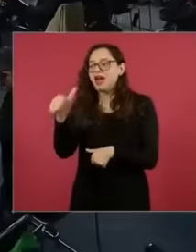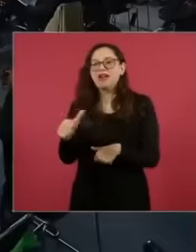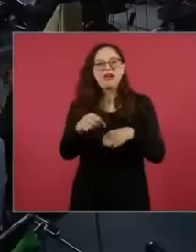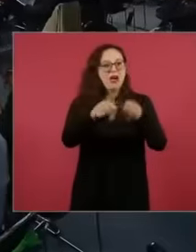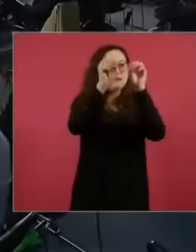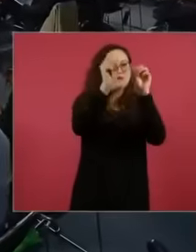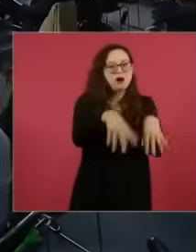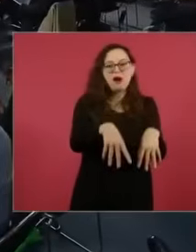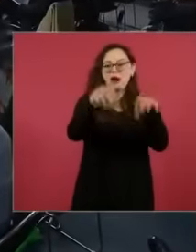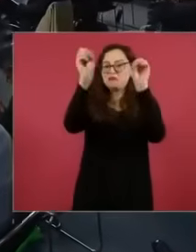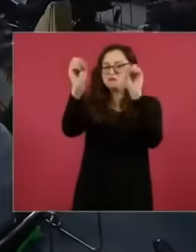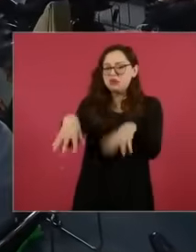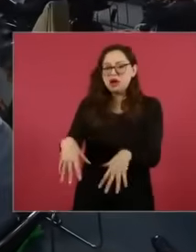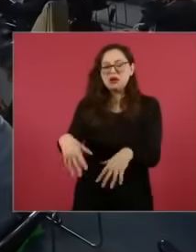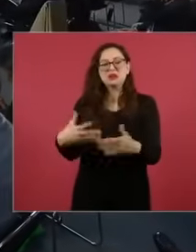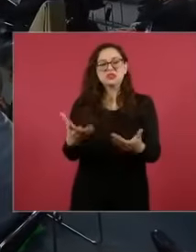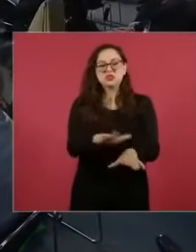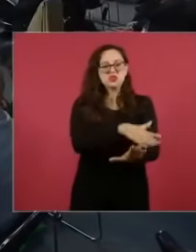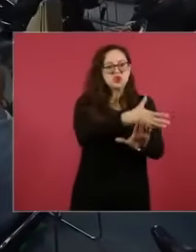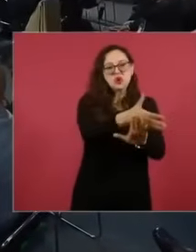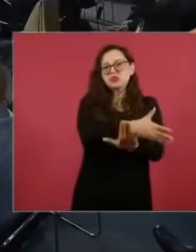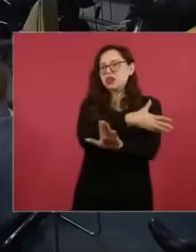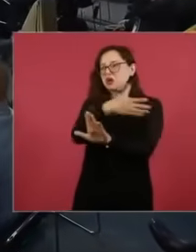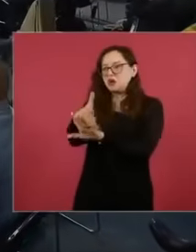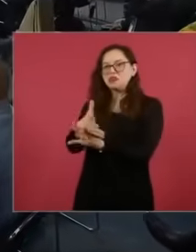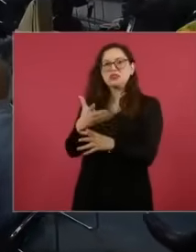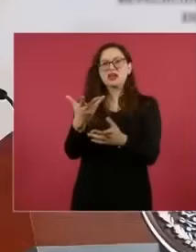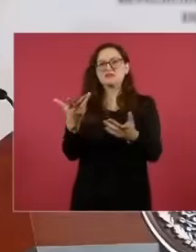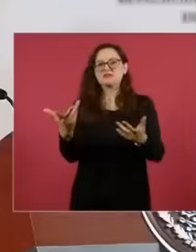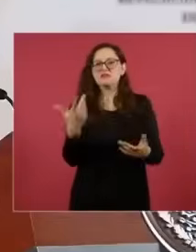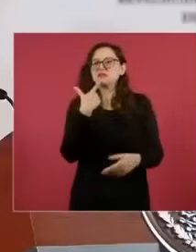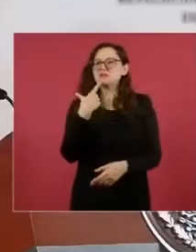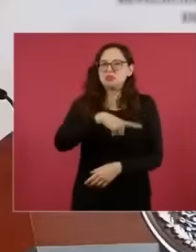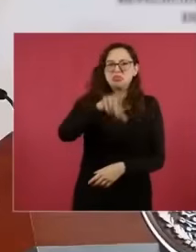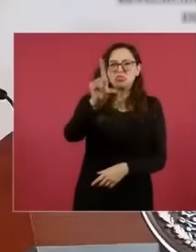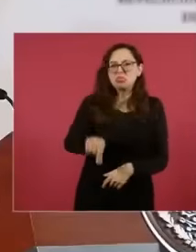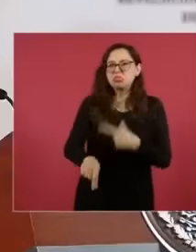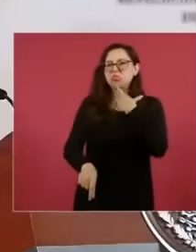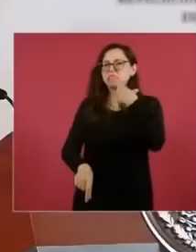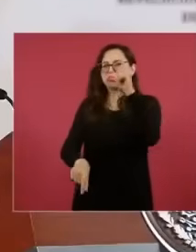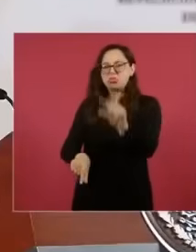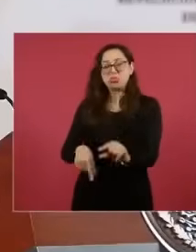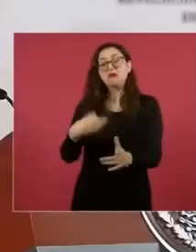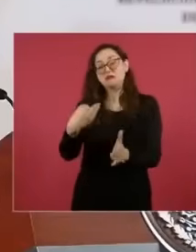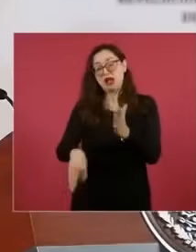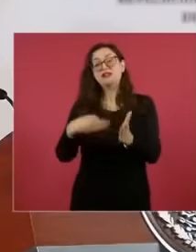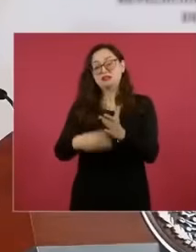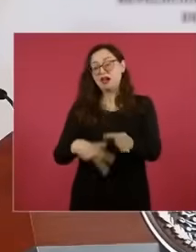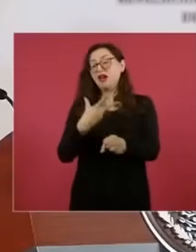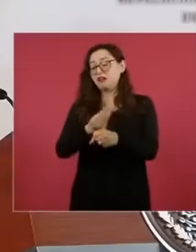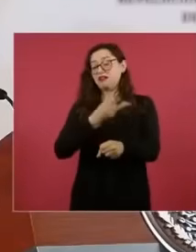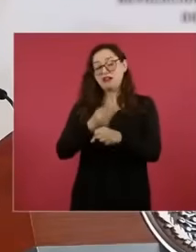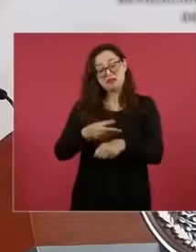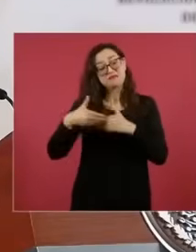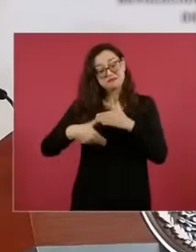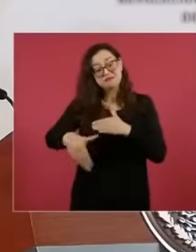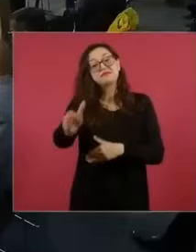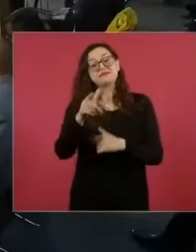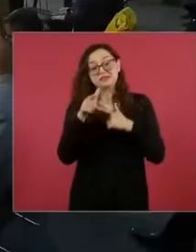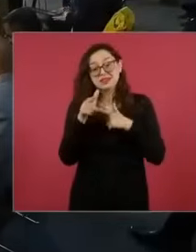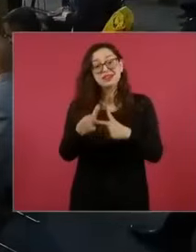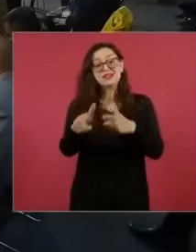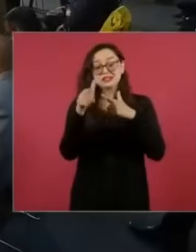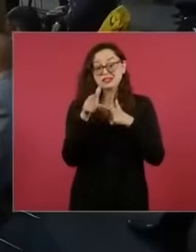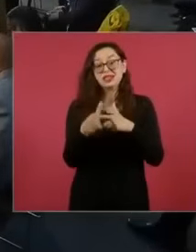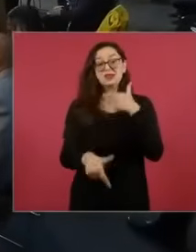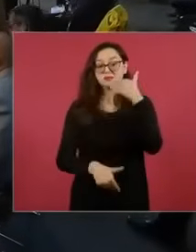de gigantes. ¿No? O sería, ¿por qué eres un grande? Porque vas sentado en hombros de gigantes. ¿Y quiénes son esos gigantes?